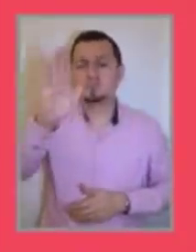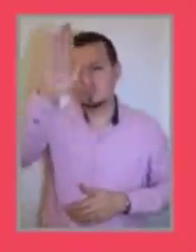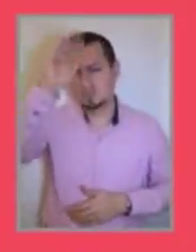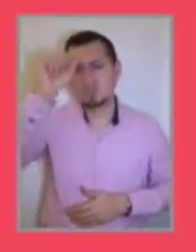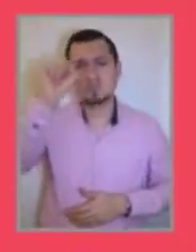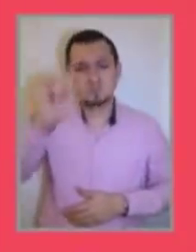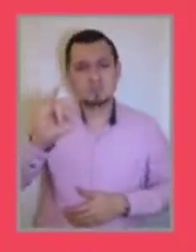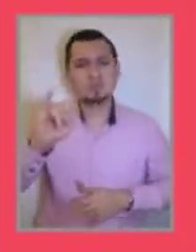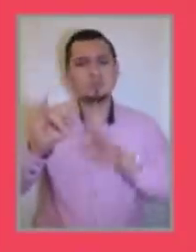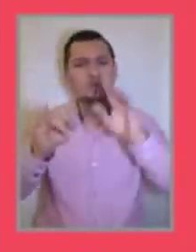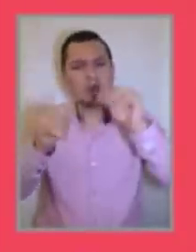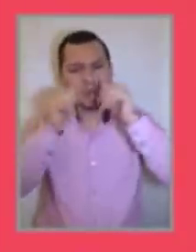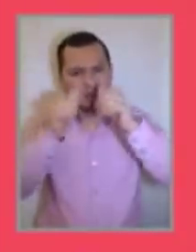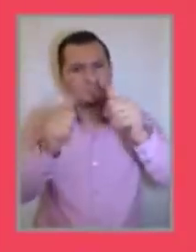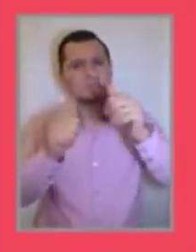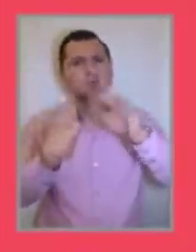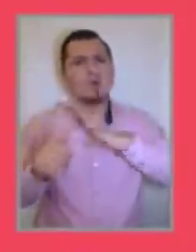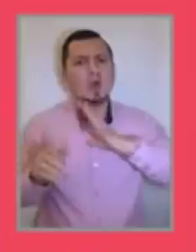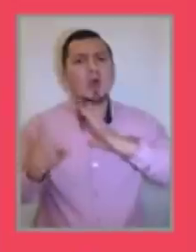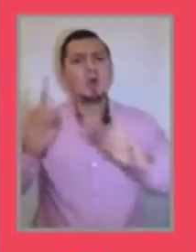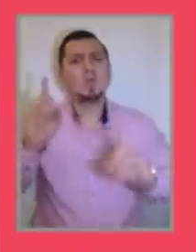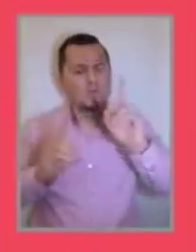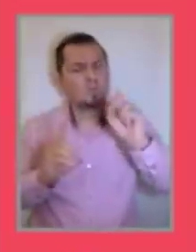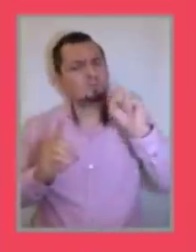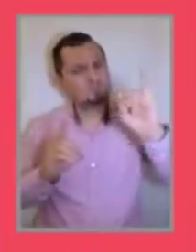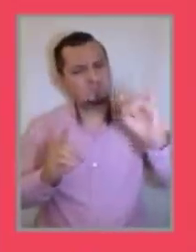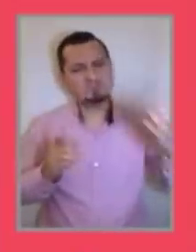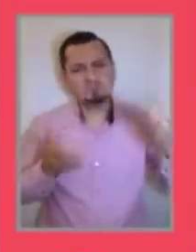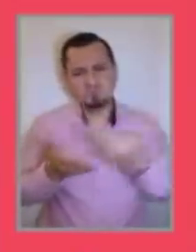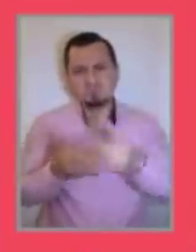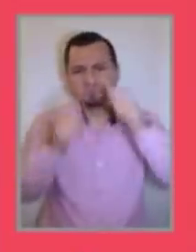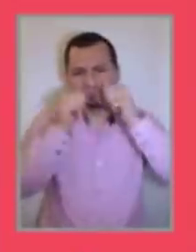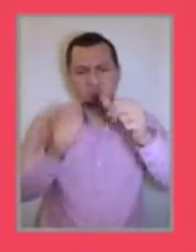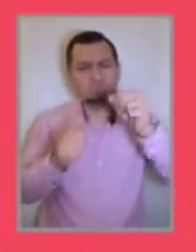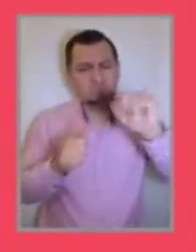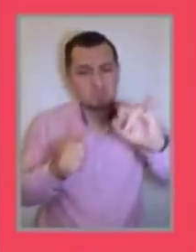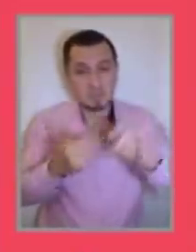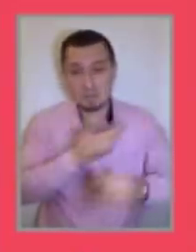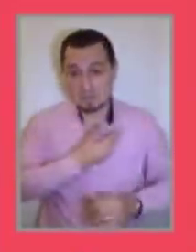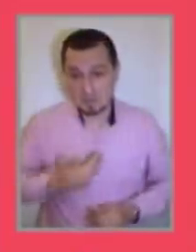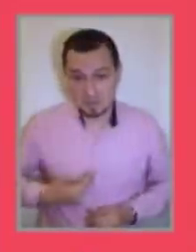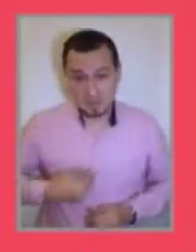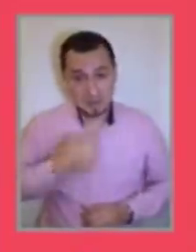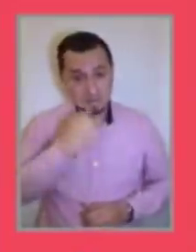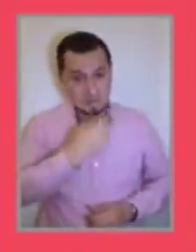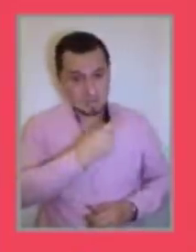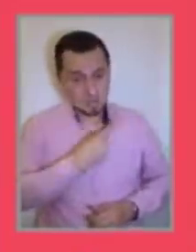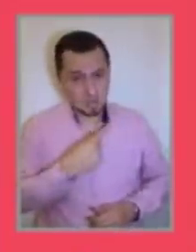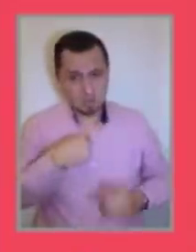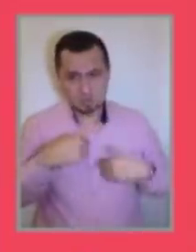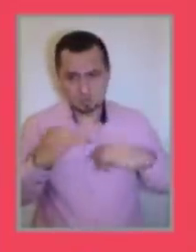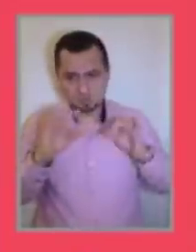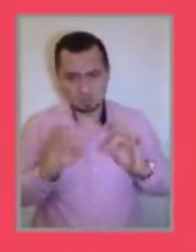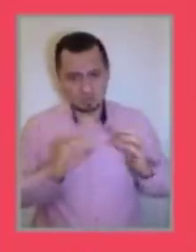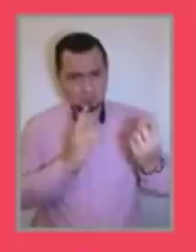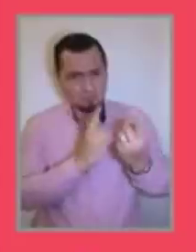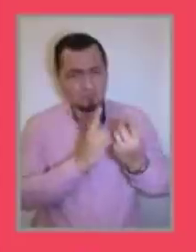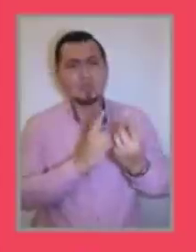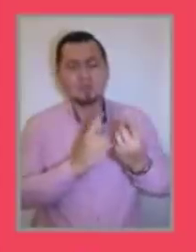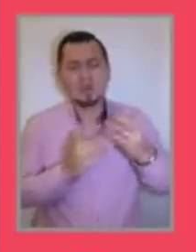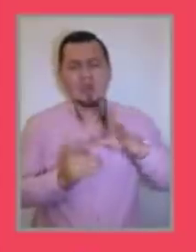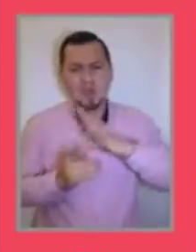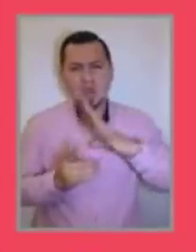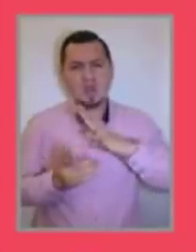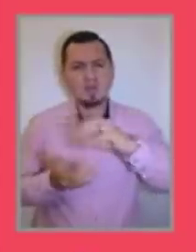nuestras preocupaciones, nuestras dudas y que íbamos a tratar de encontrar una solución. El presidente me dijo que él tenía la información de que